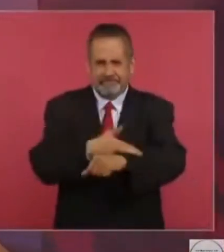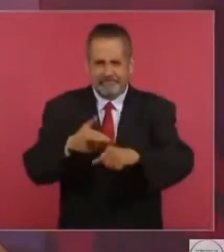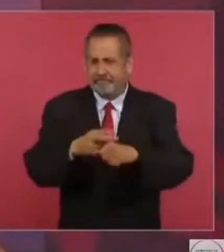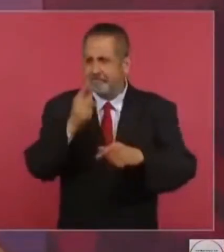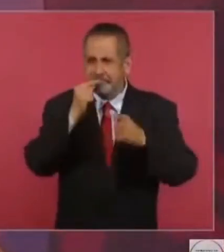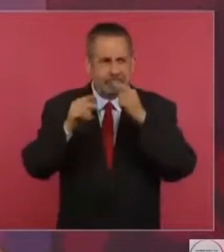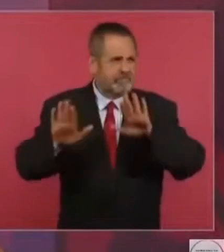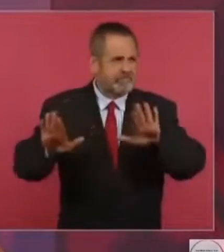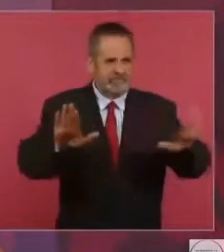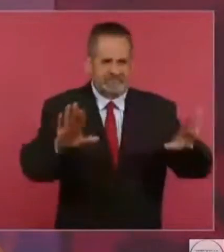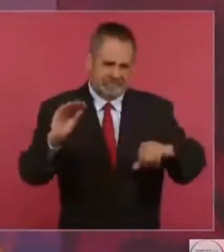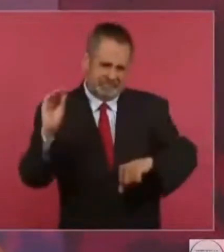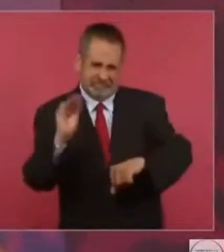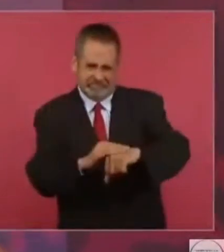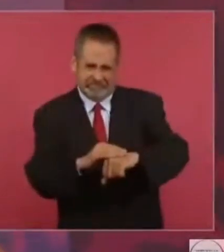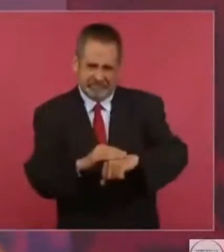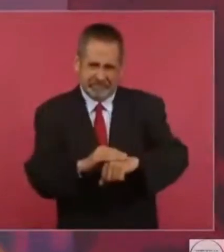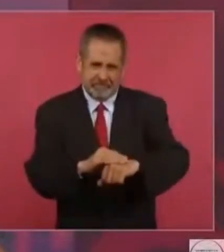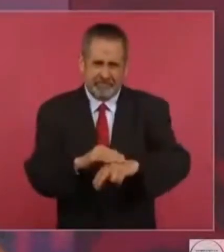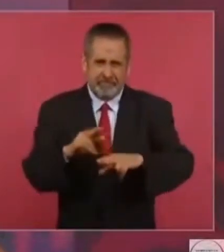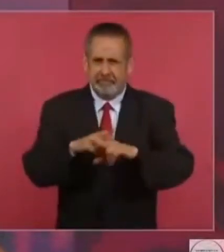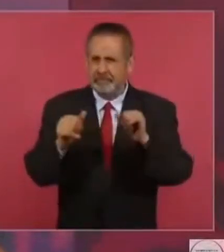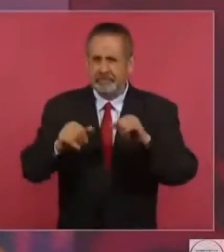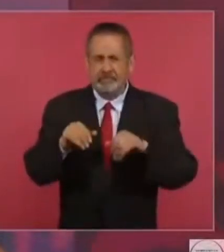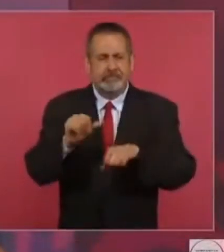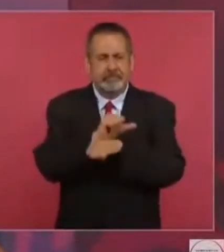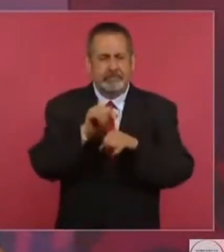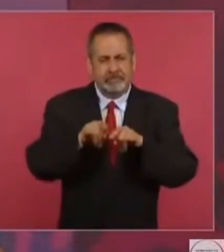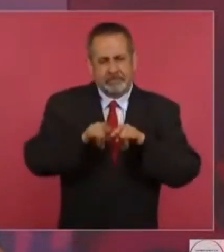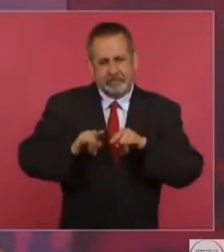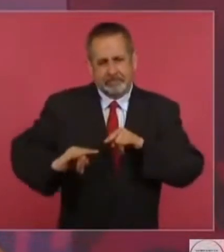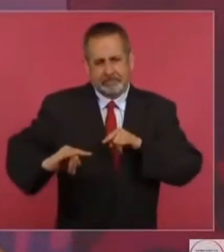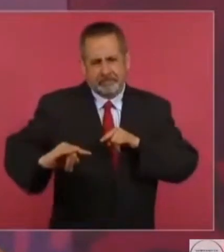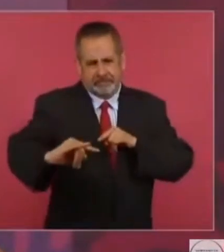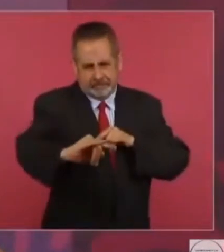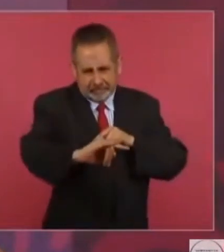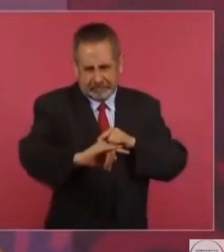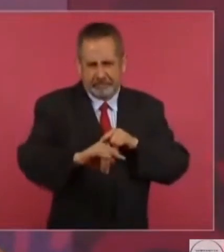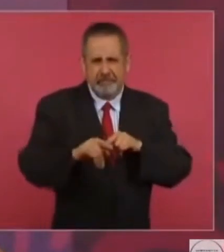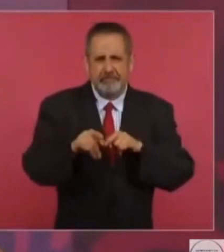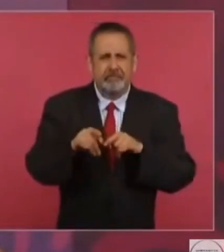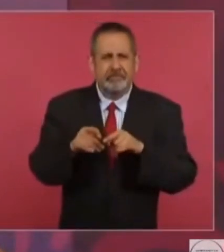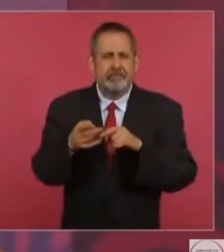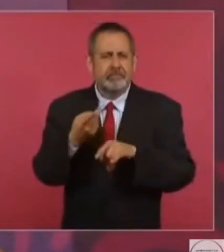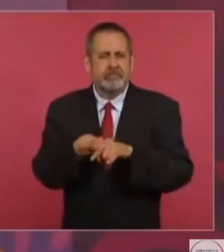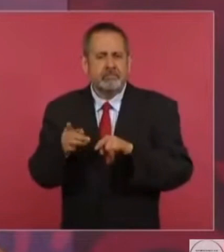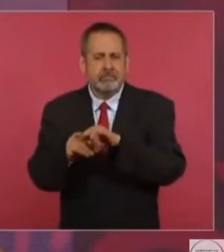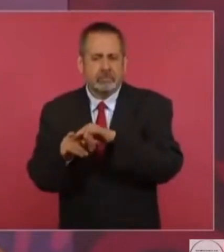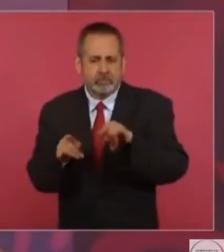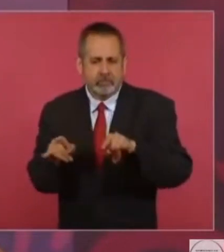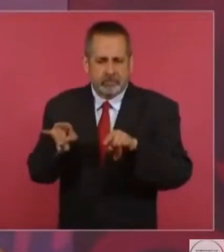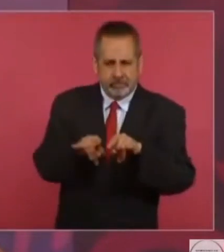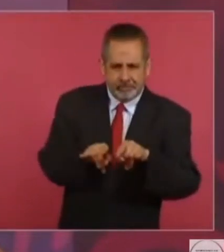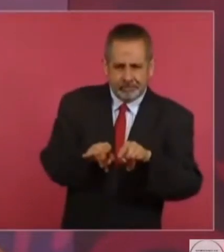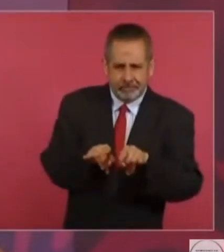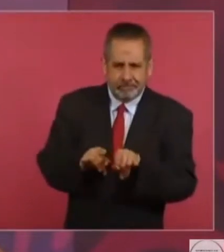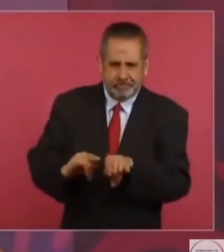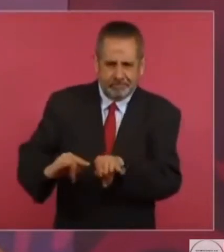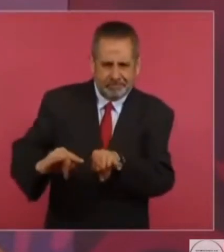tránsito de que nadie se estacionara en doble fila ni cosas por el estilo,